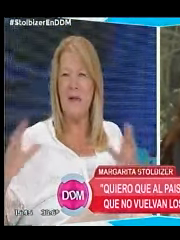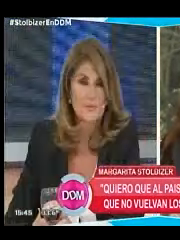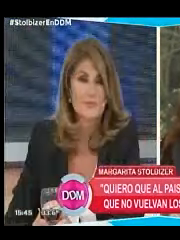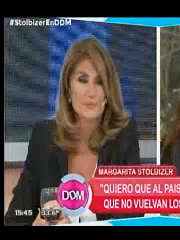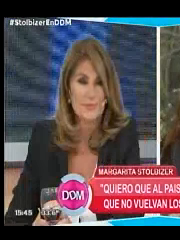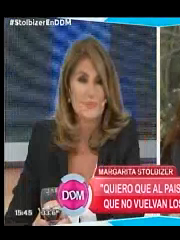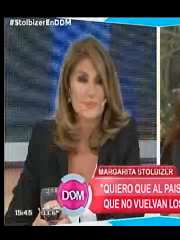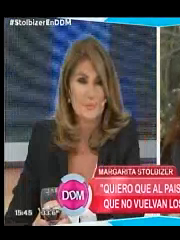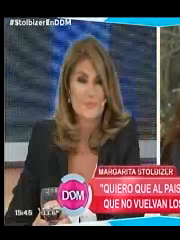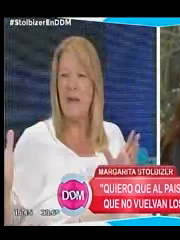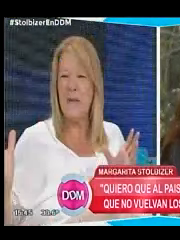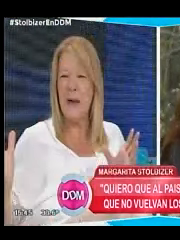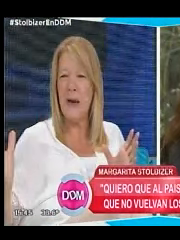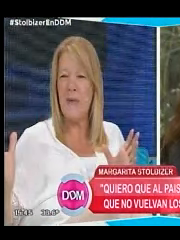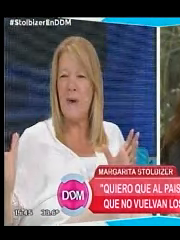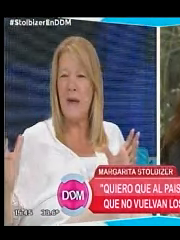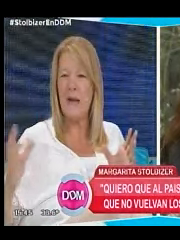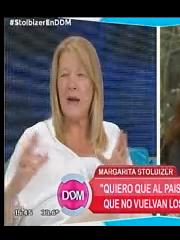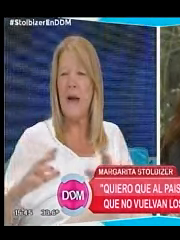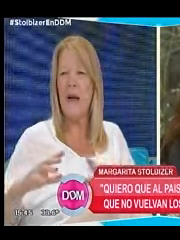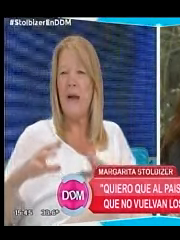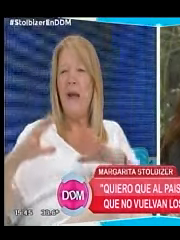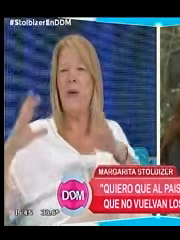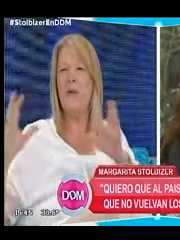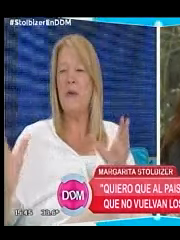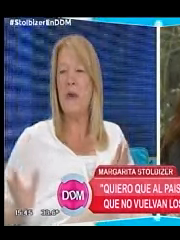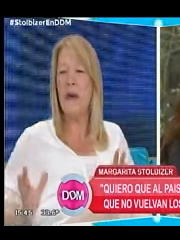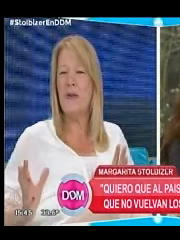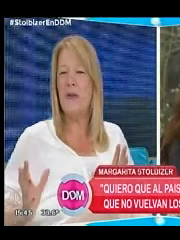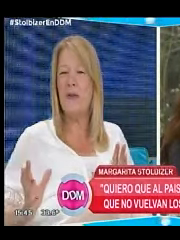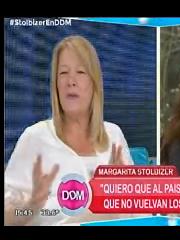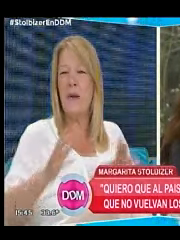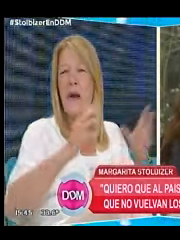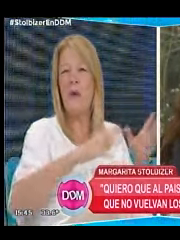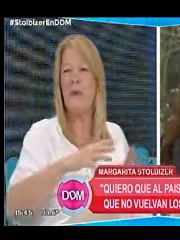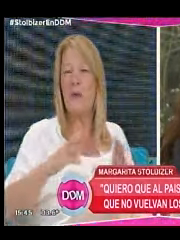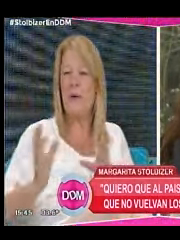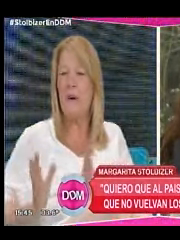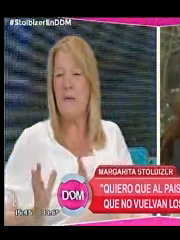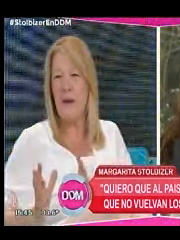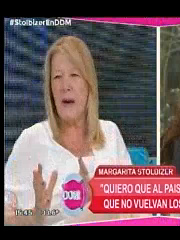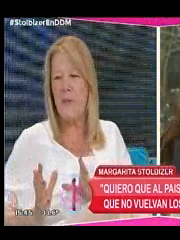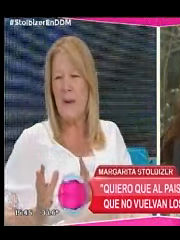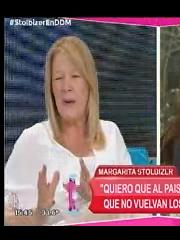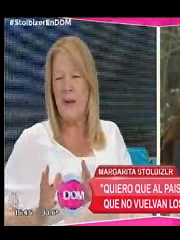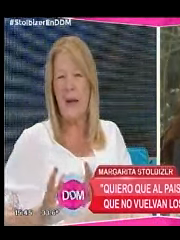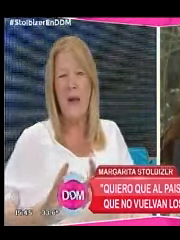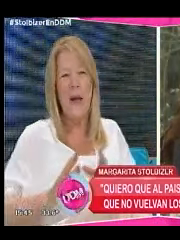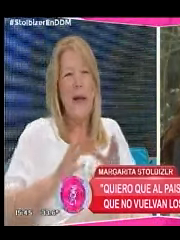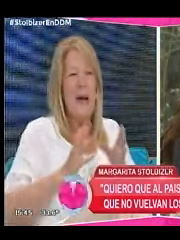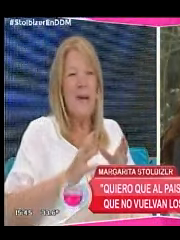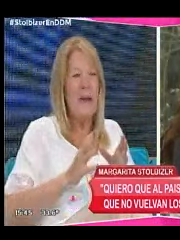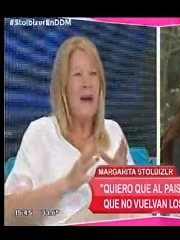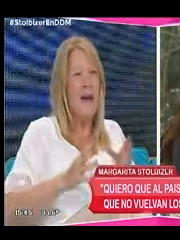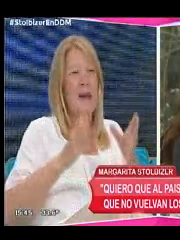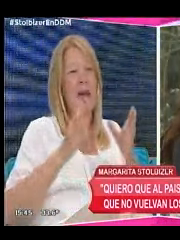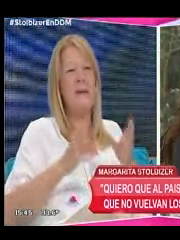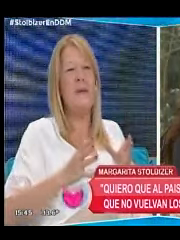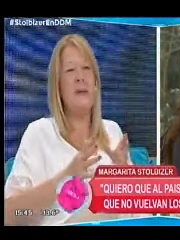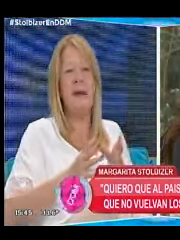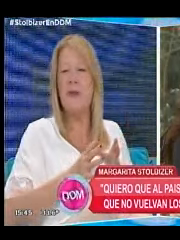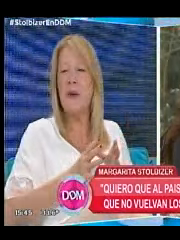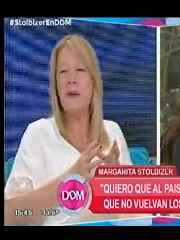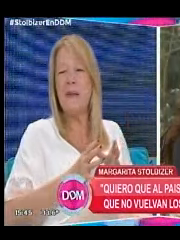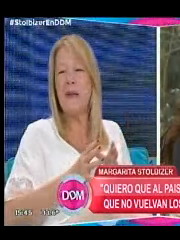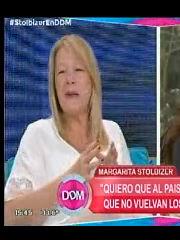frase de Néstor de que se necesita plata para la política y la justificación siempre de que algunos robaban para la política. La verdad es que